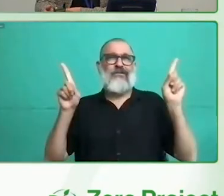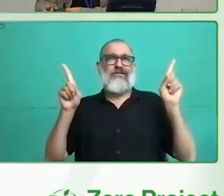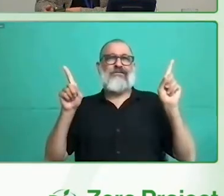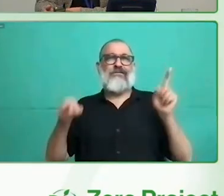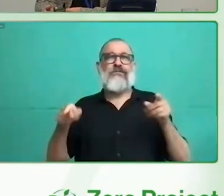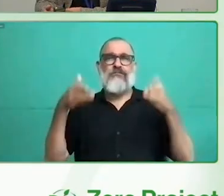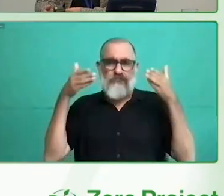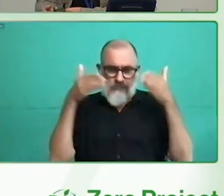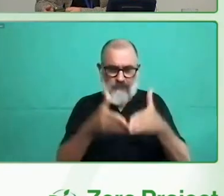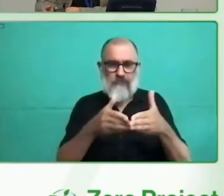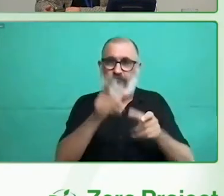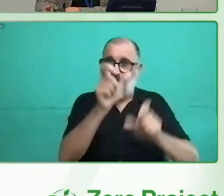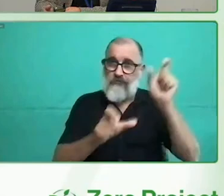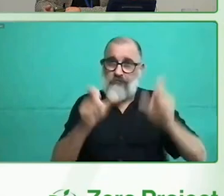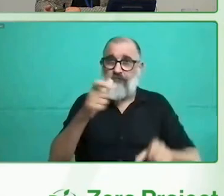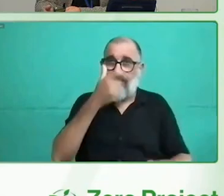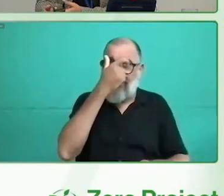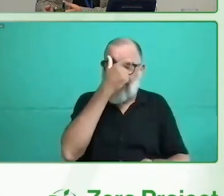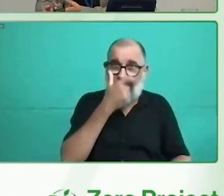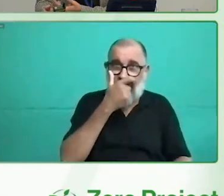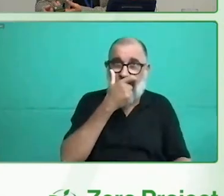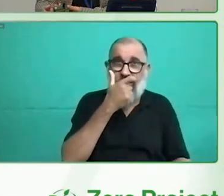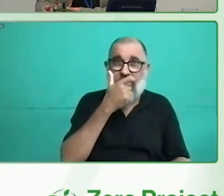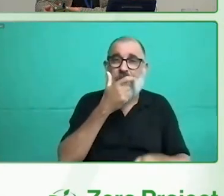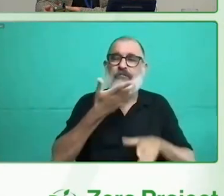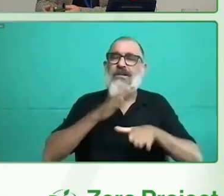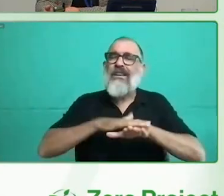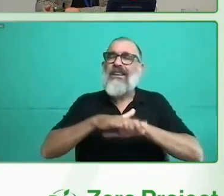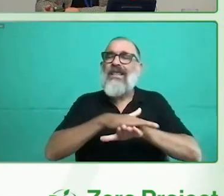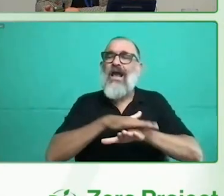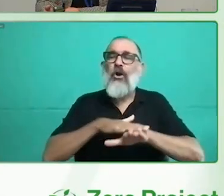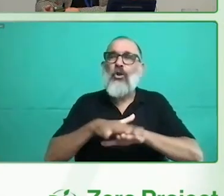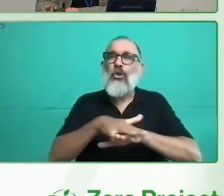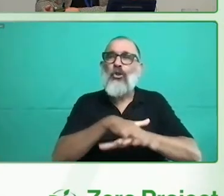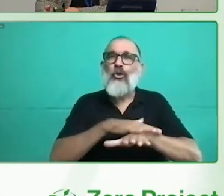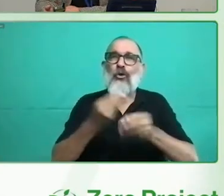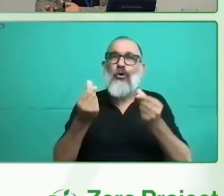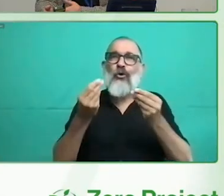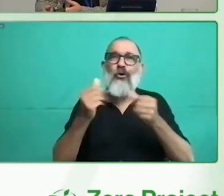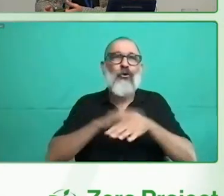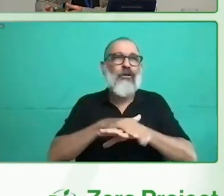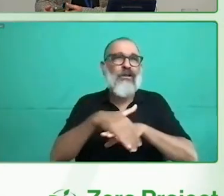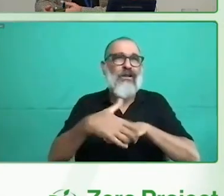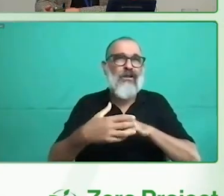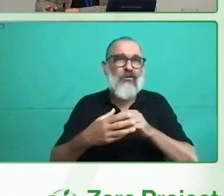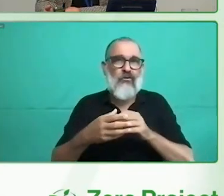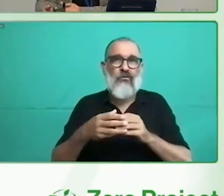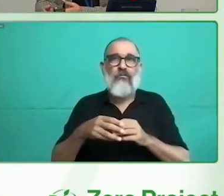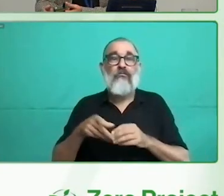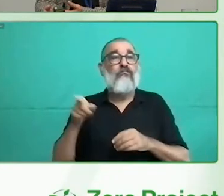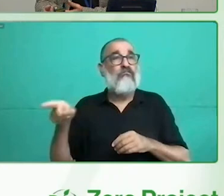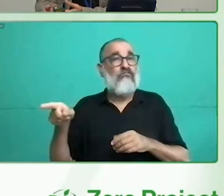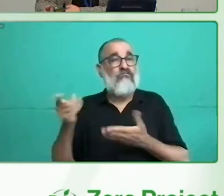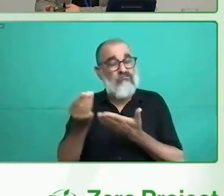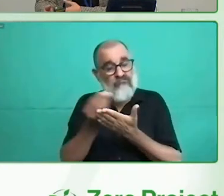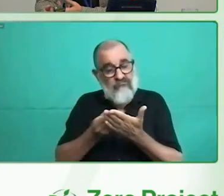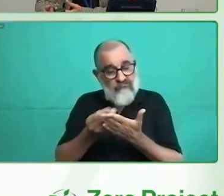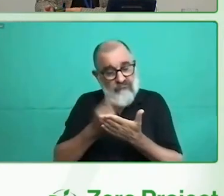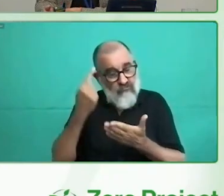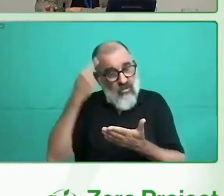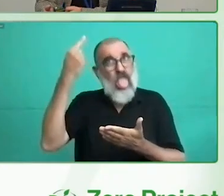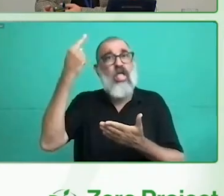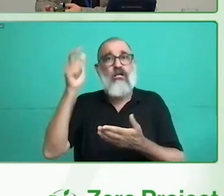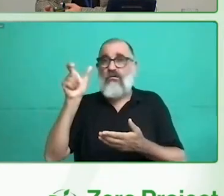propia marca está bordada en braille en todas sus zapatillas. Tienen muy en cuenta los contrastes de colores,